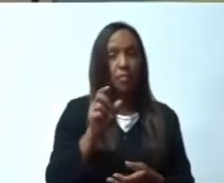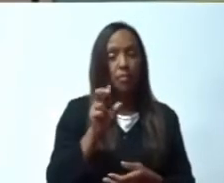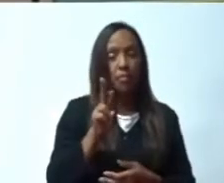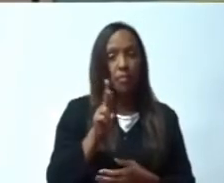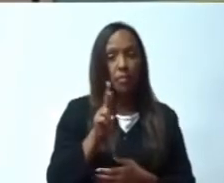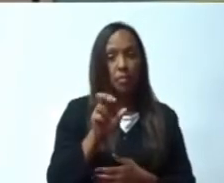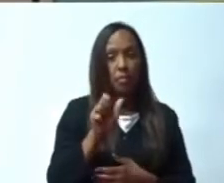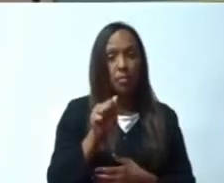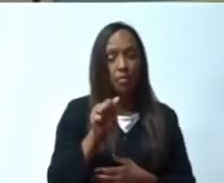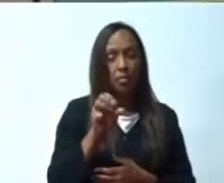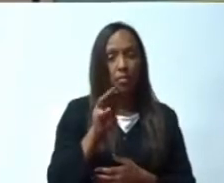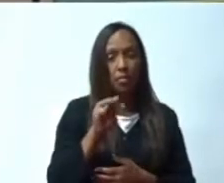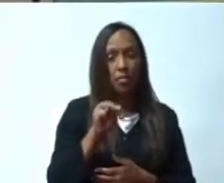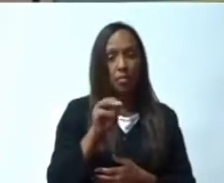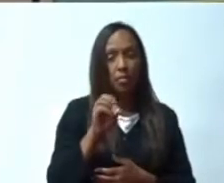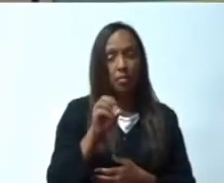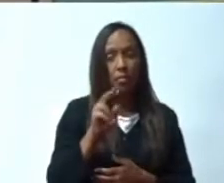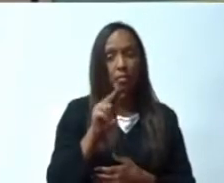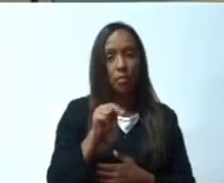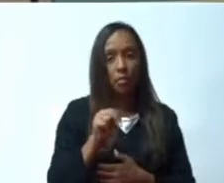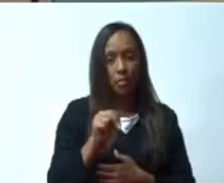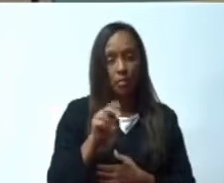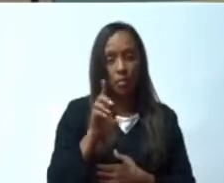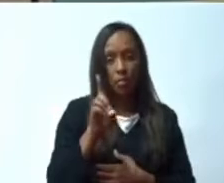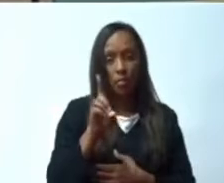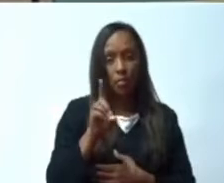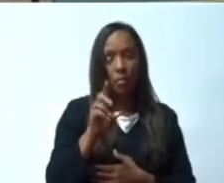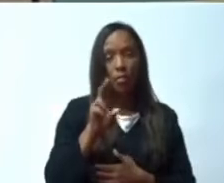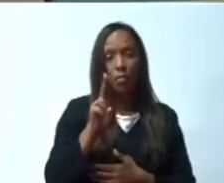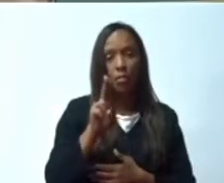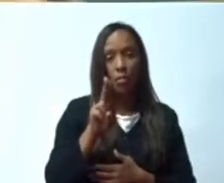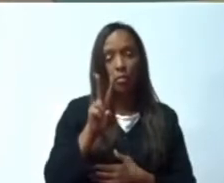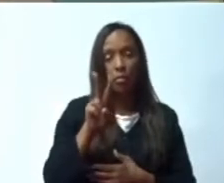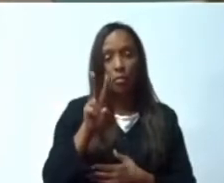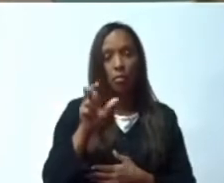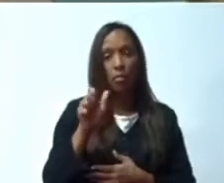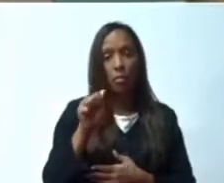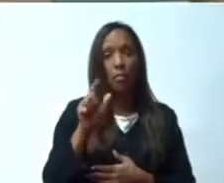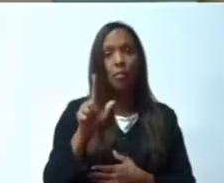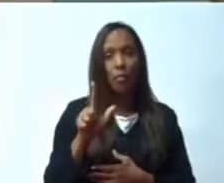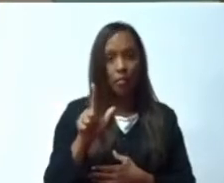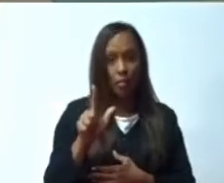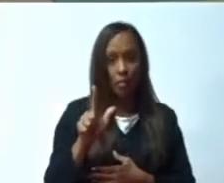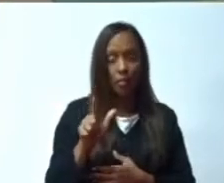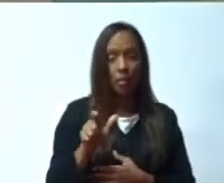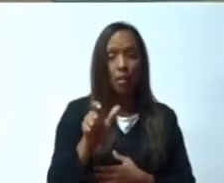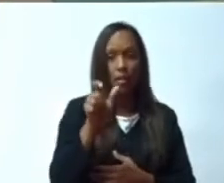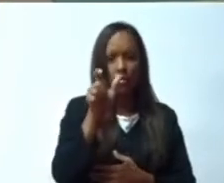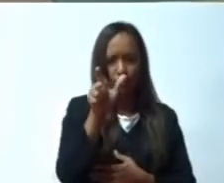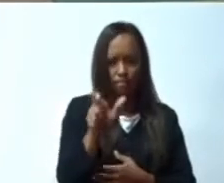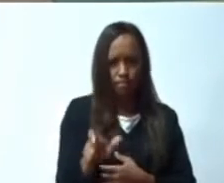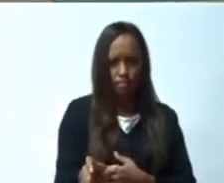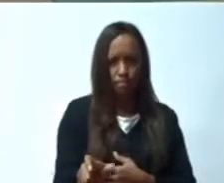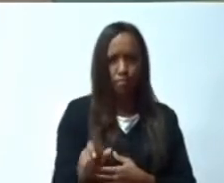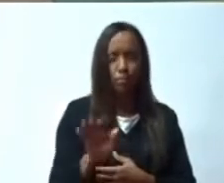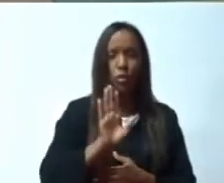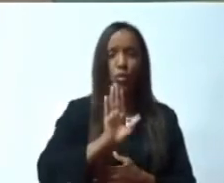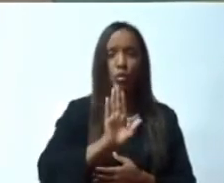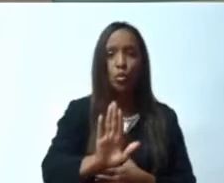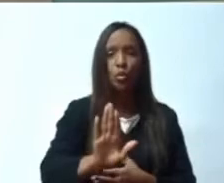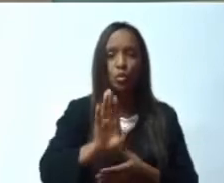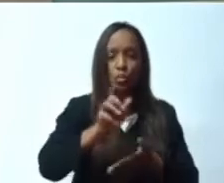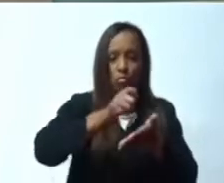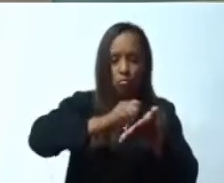ha recibido méritos, galardones en las diferentes laterales del mundo. ¿Y por qué